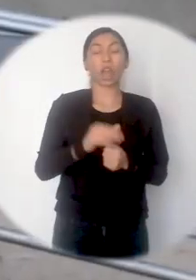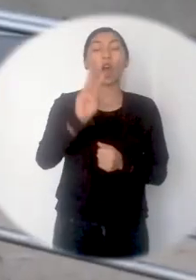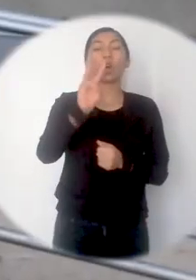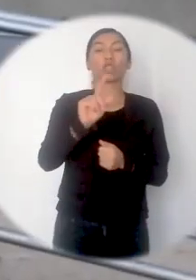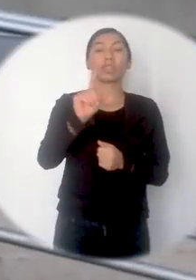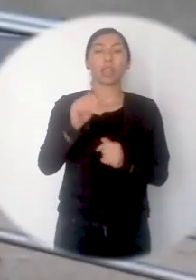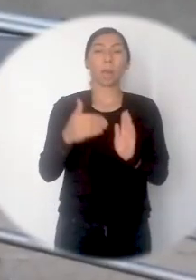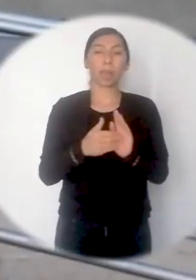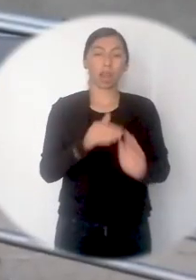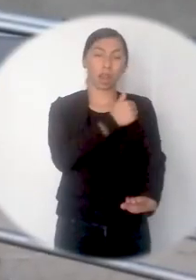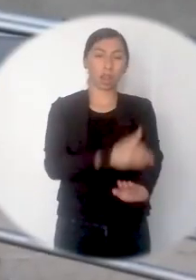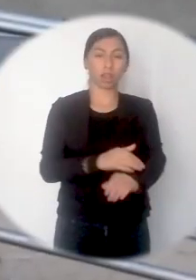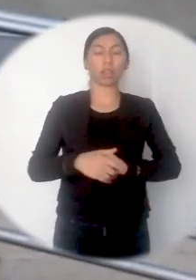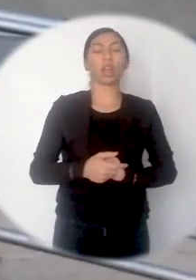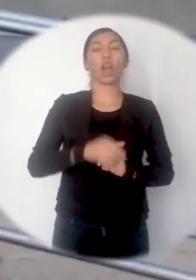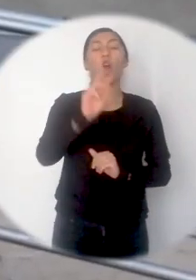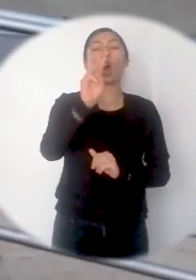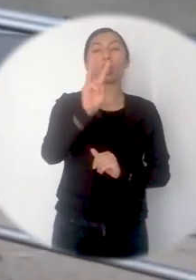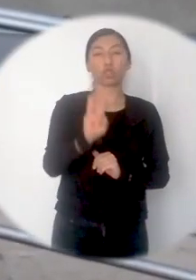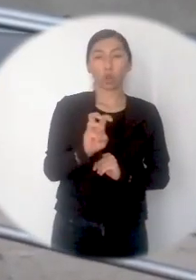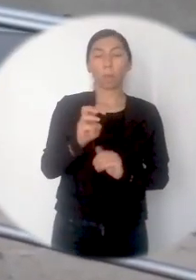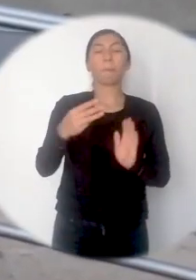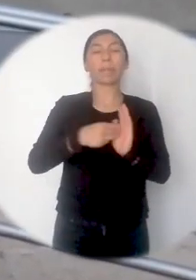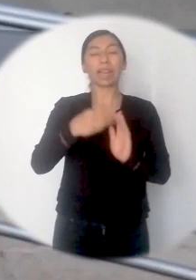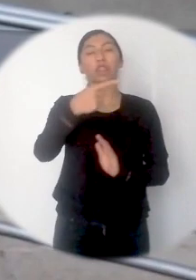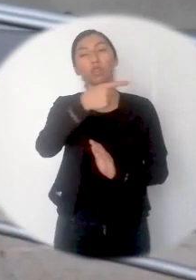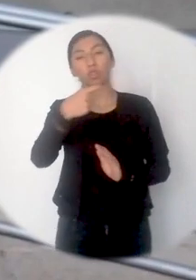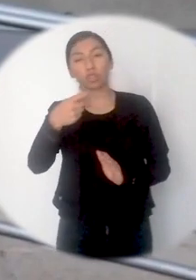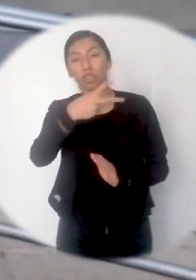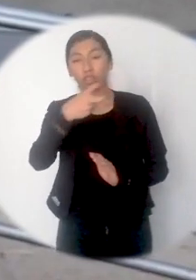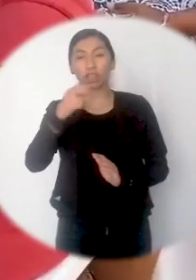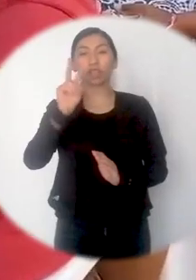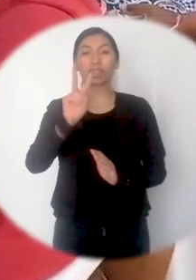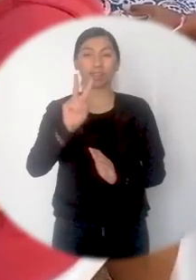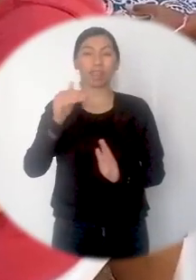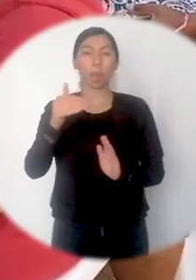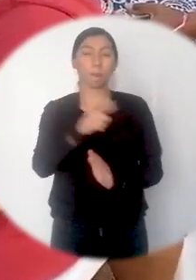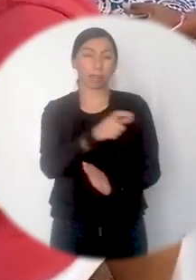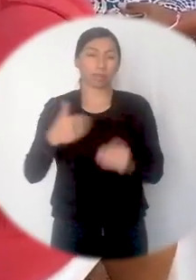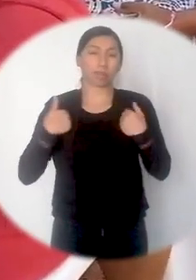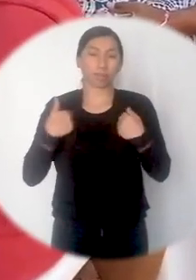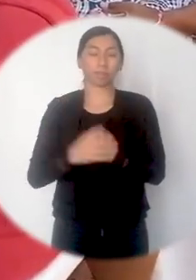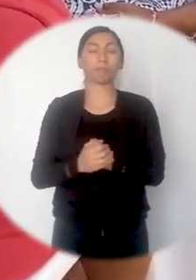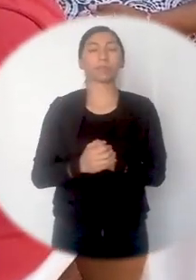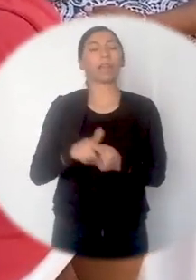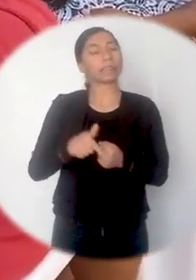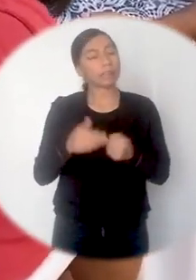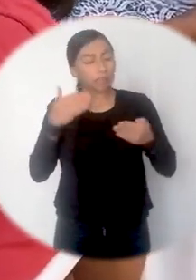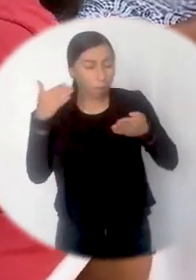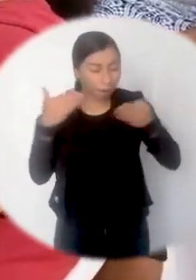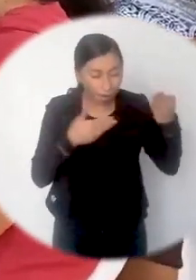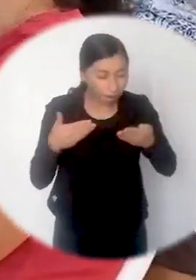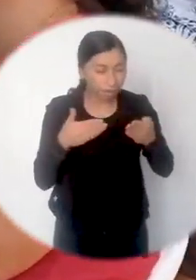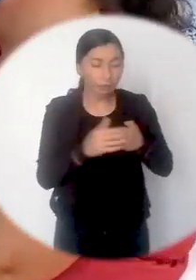Pagamos 86.000 millones de pesos, beneficiando a 8.232 víctimas, de las cuales hicimos también criterios de